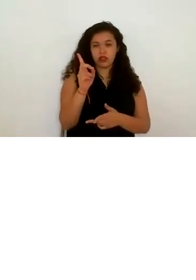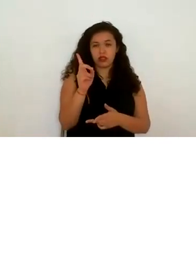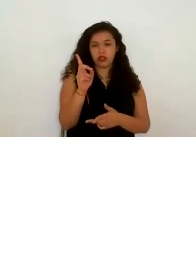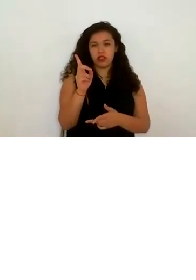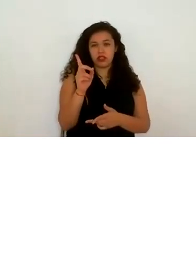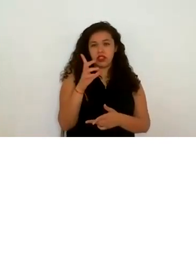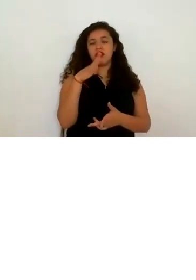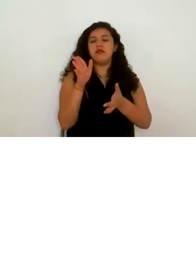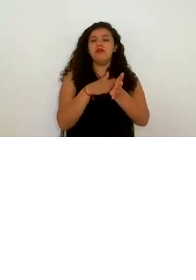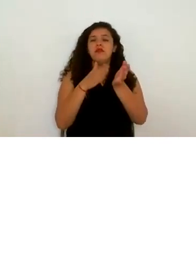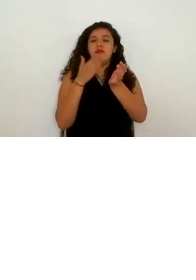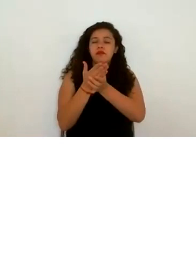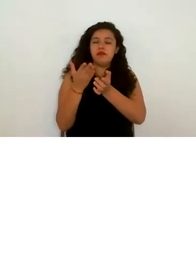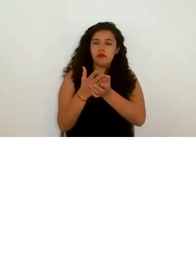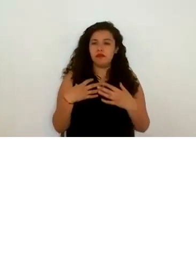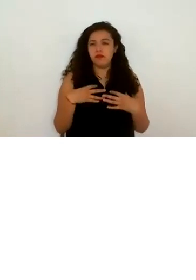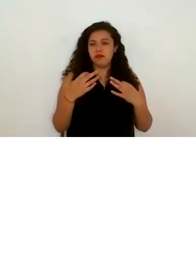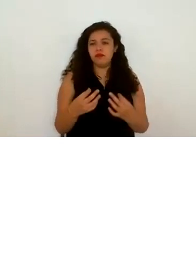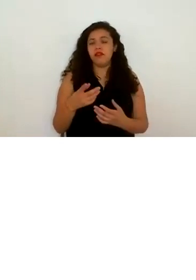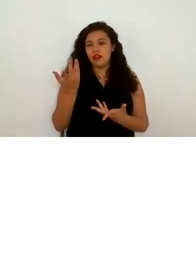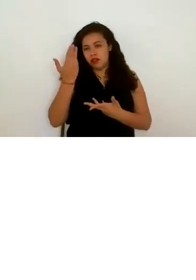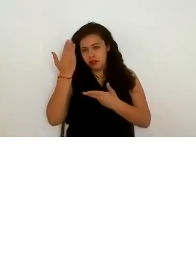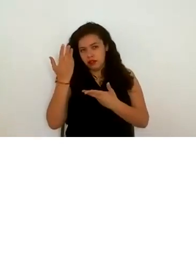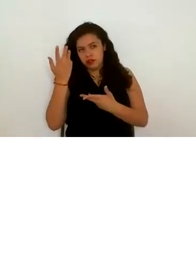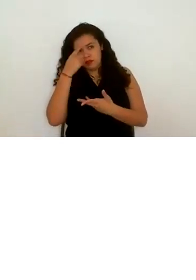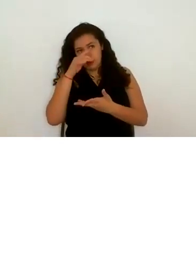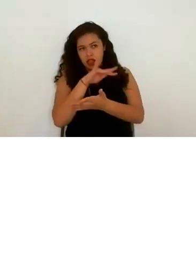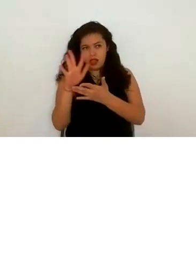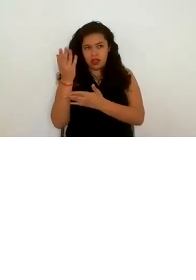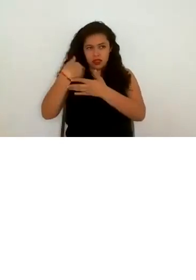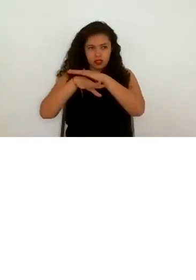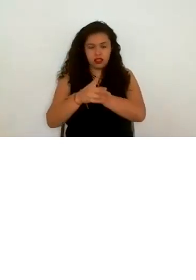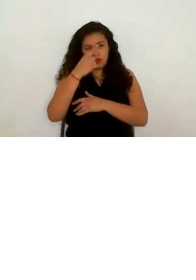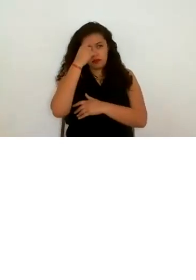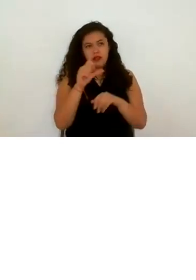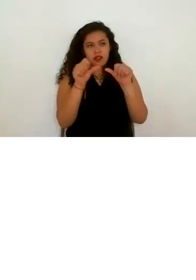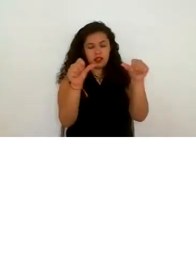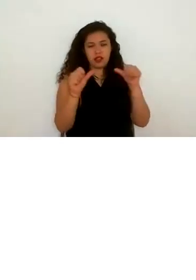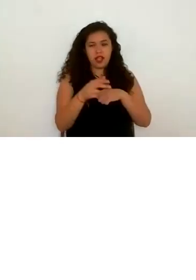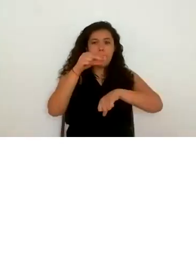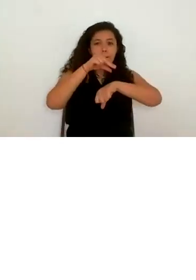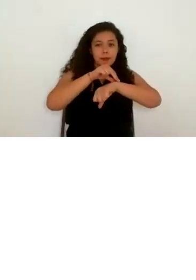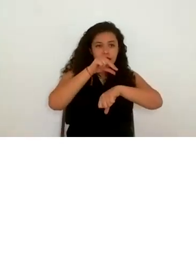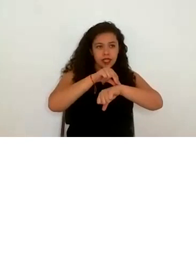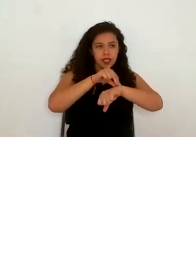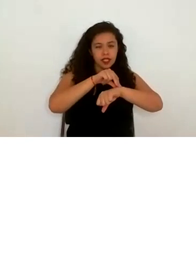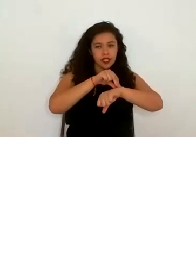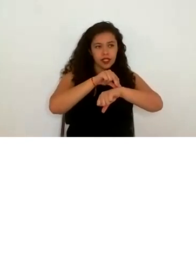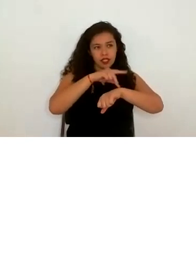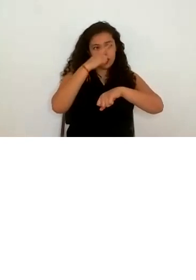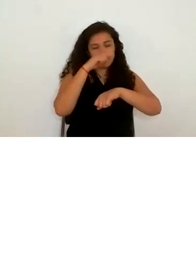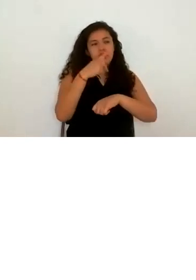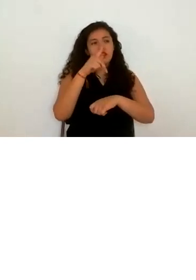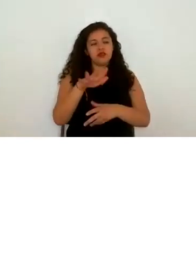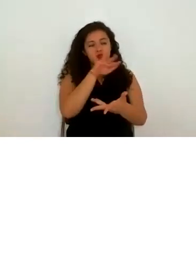el expediente, darle acceso de lectura al área médica, tal vez lectura y